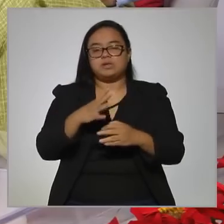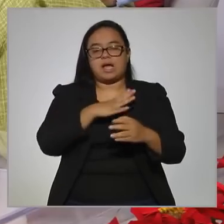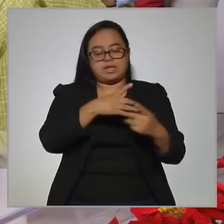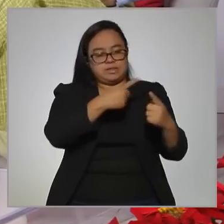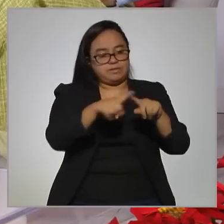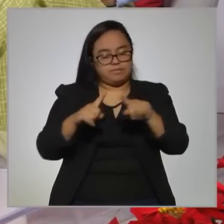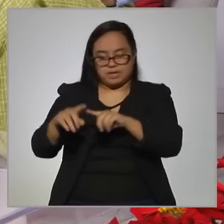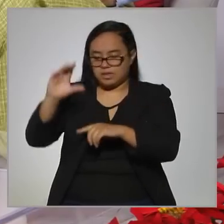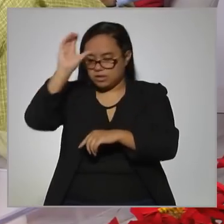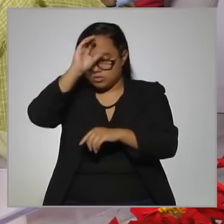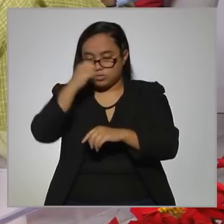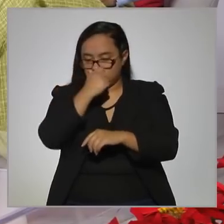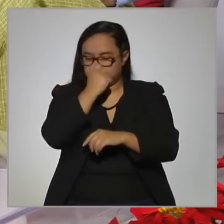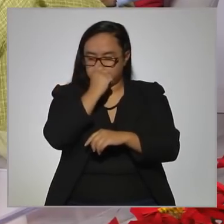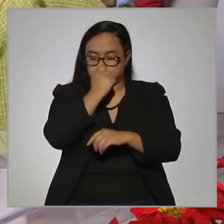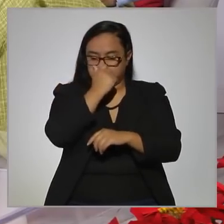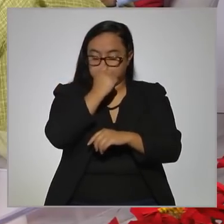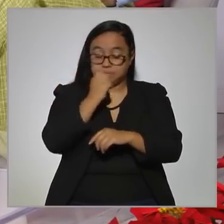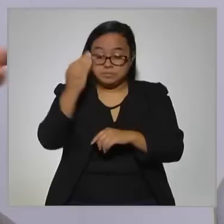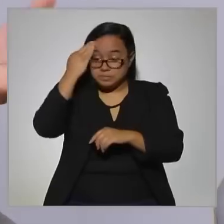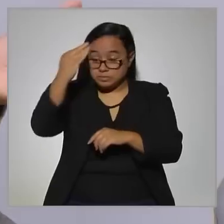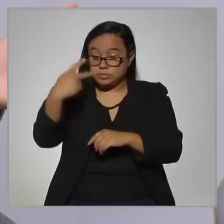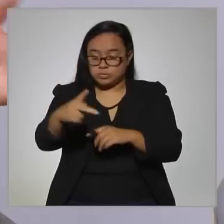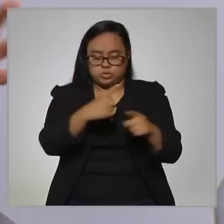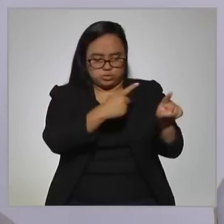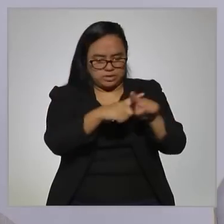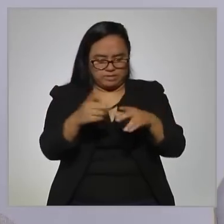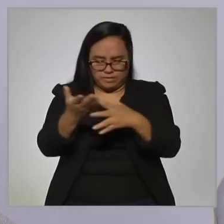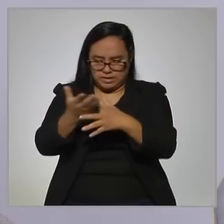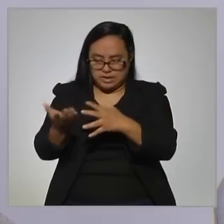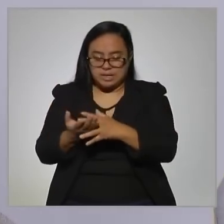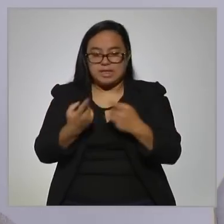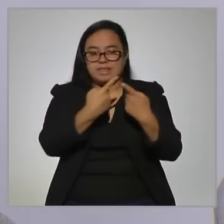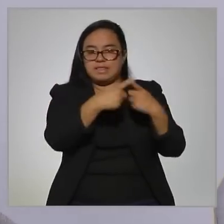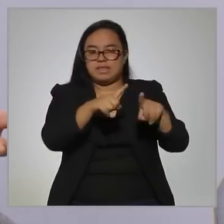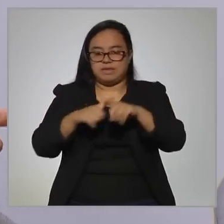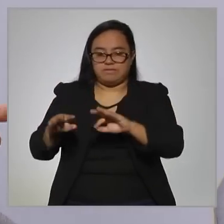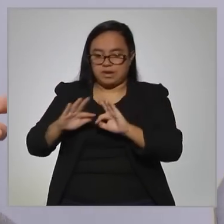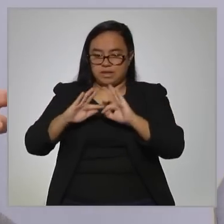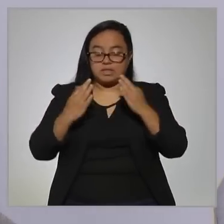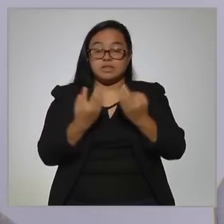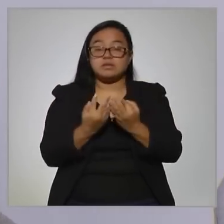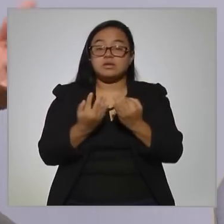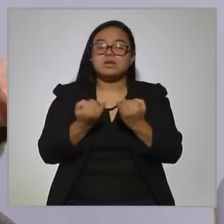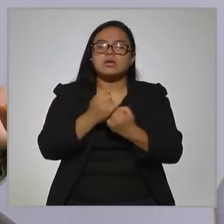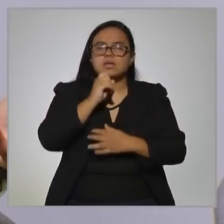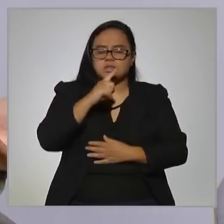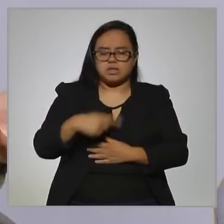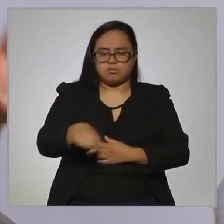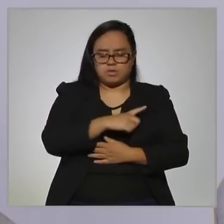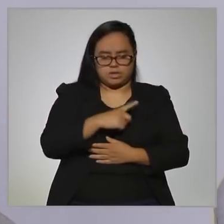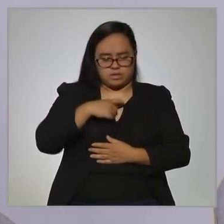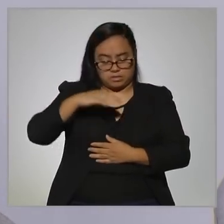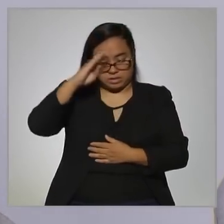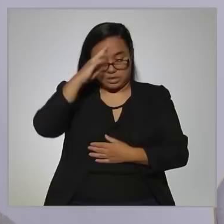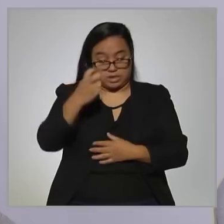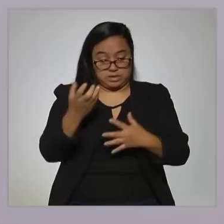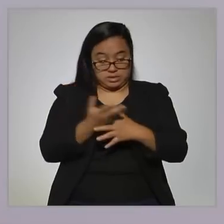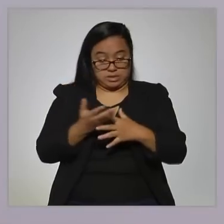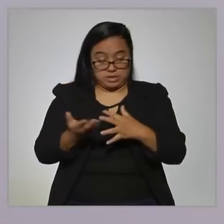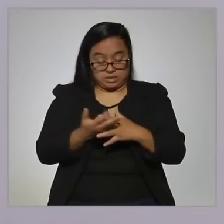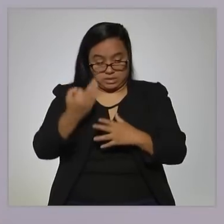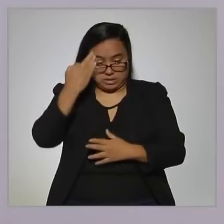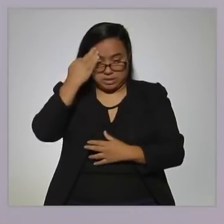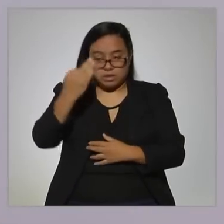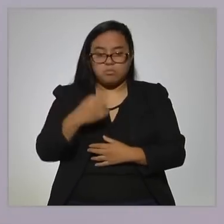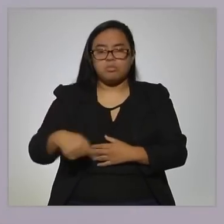están interpretando también la división del tiempo de muchas otras maneras. Y también hay que considerar cómo esta división del tiempo impacta en la